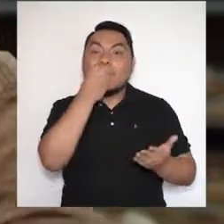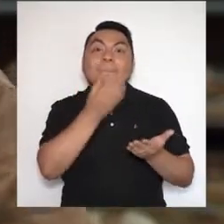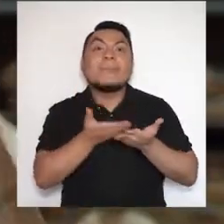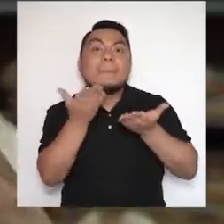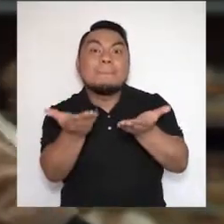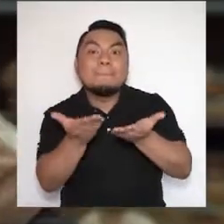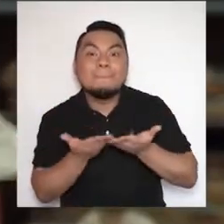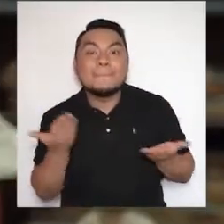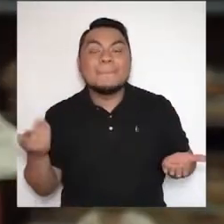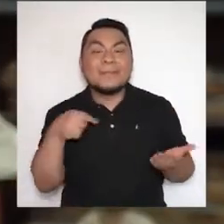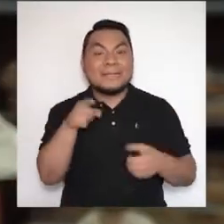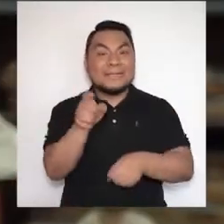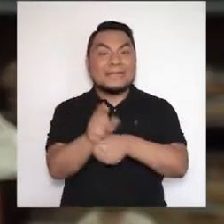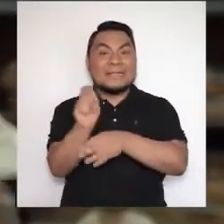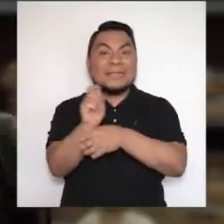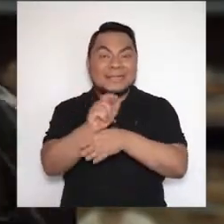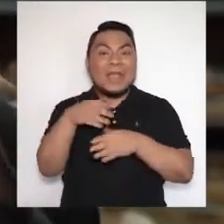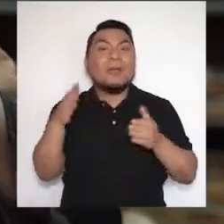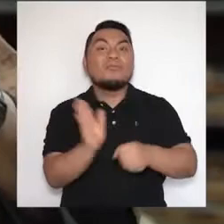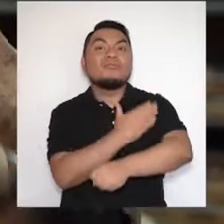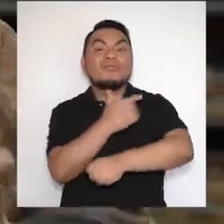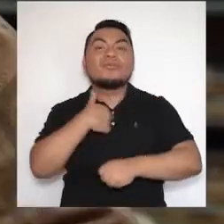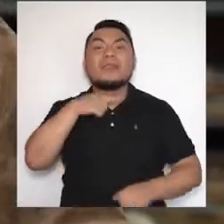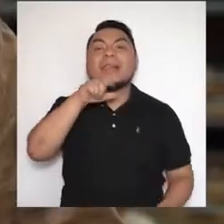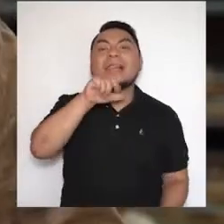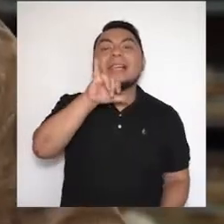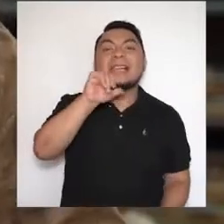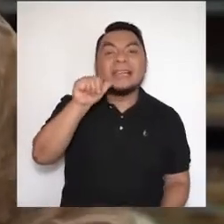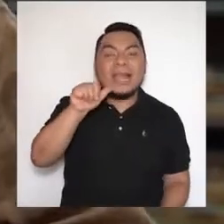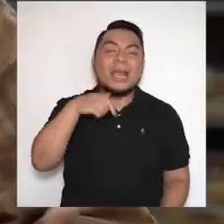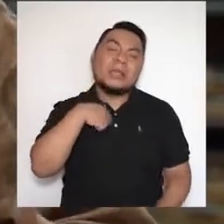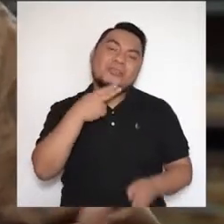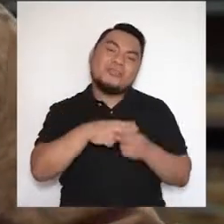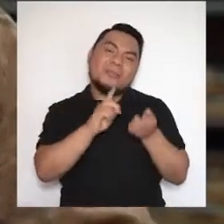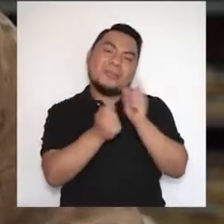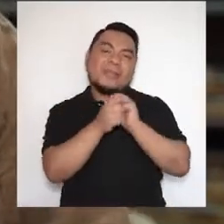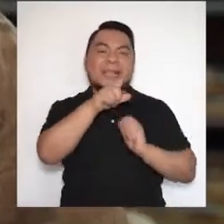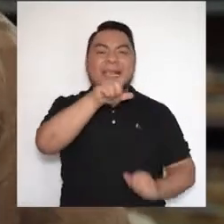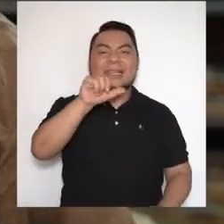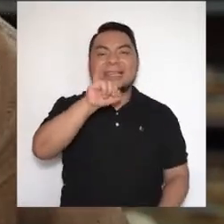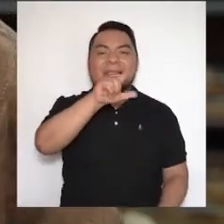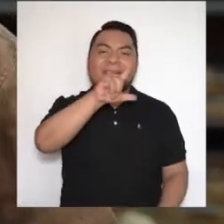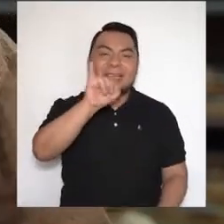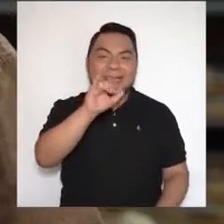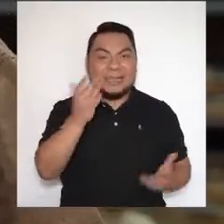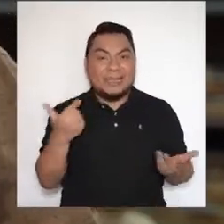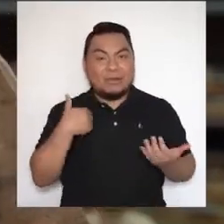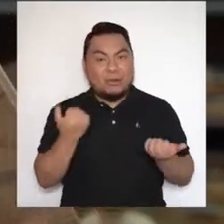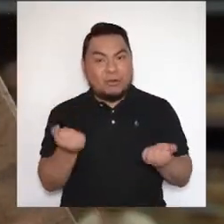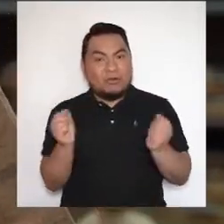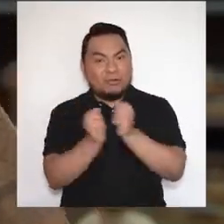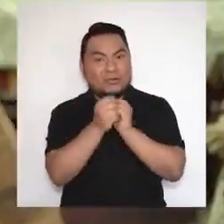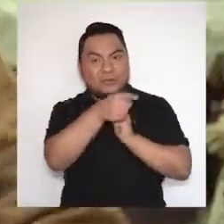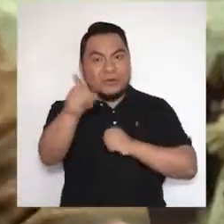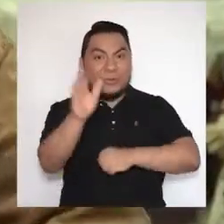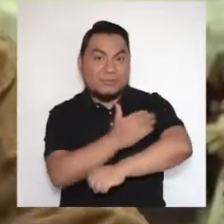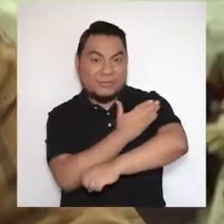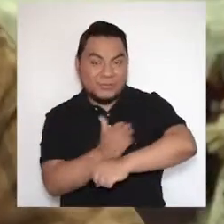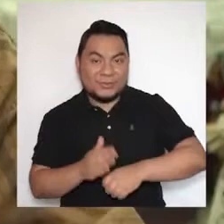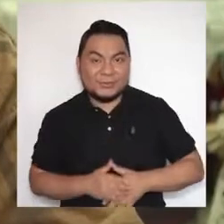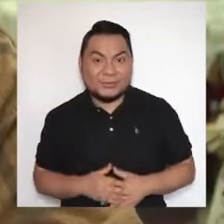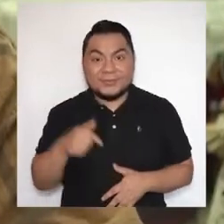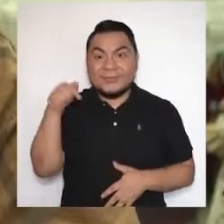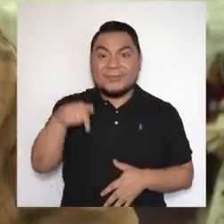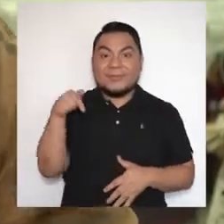Bienvenidas, bienvenidos al taller de música. Yo soy Lilia y me dicen Lili y los acompañaré en estas sesiones musicales. En